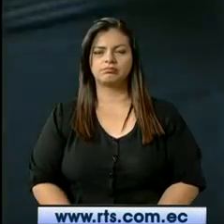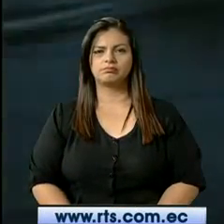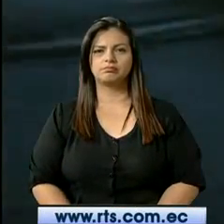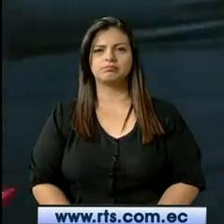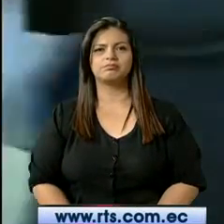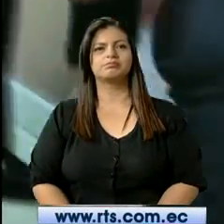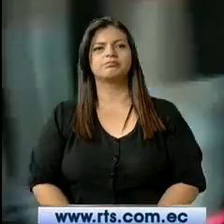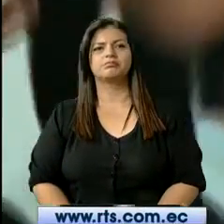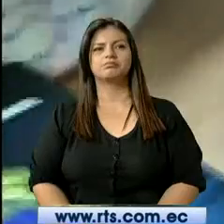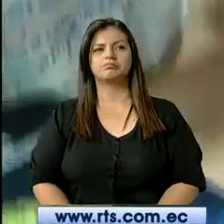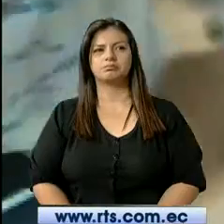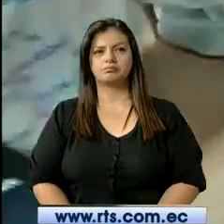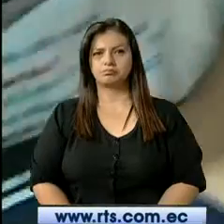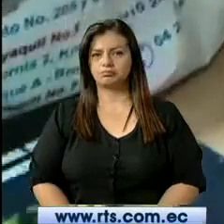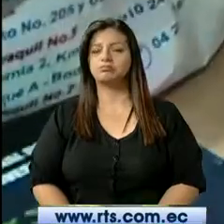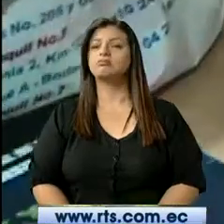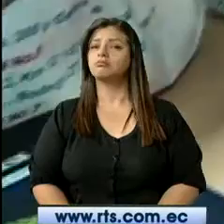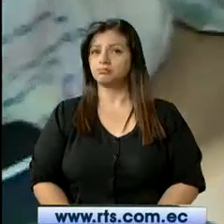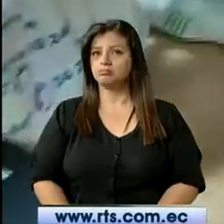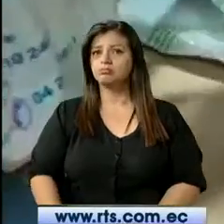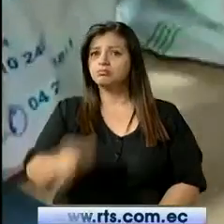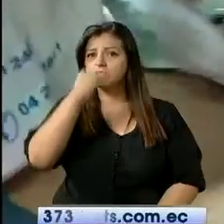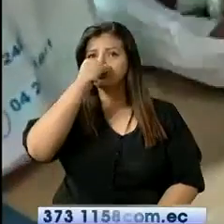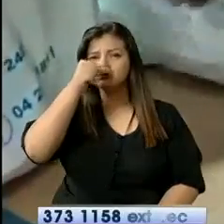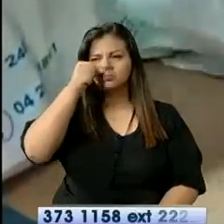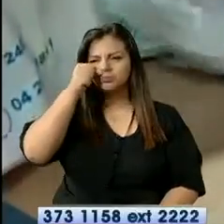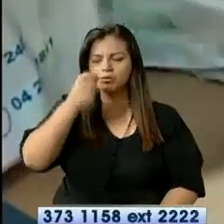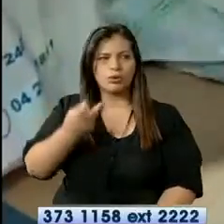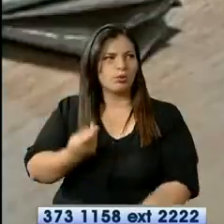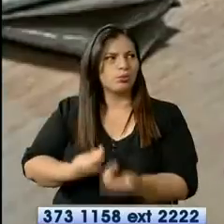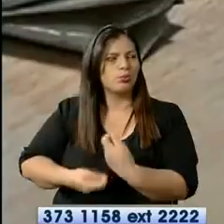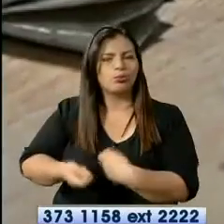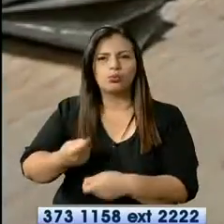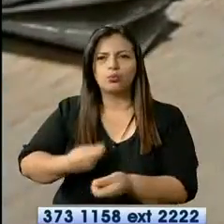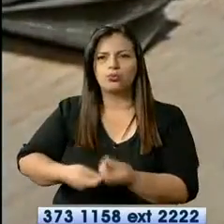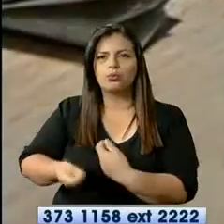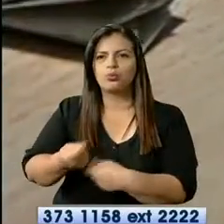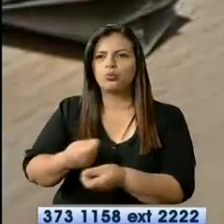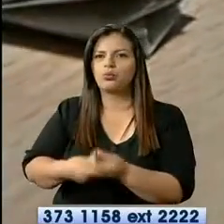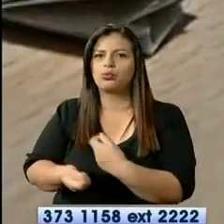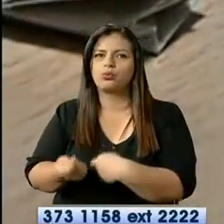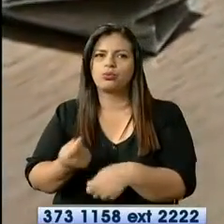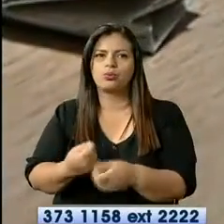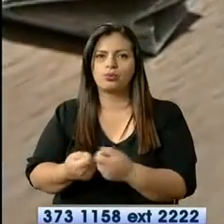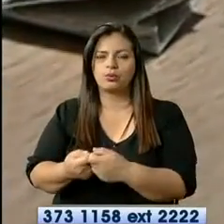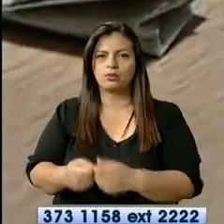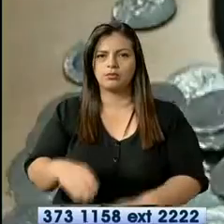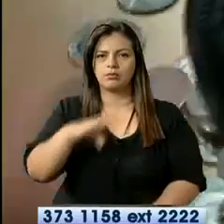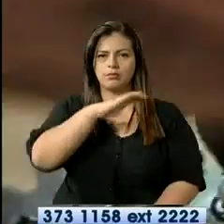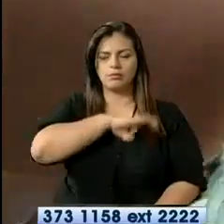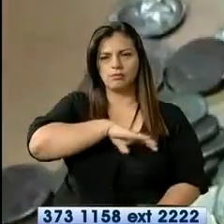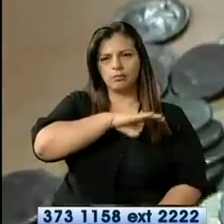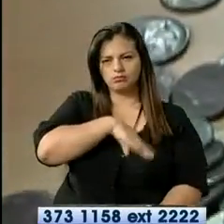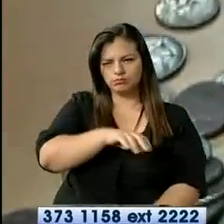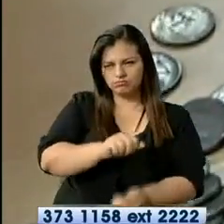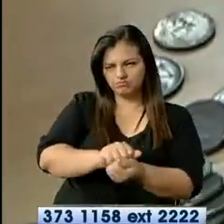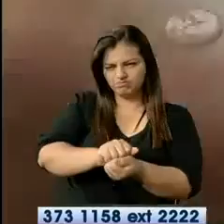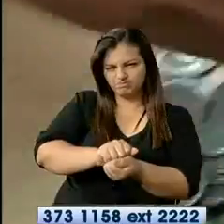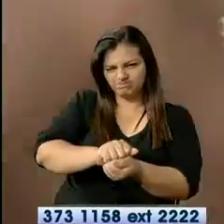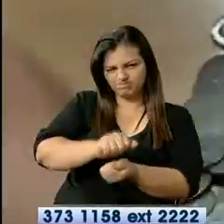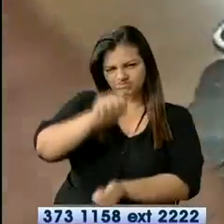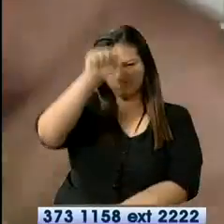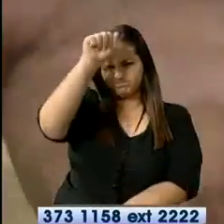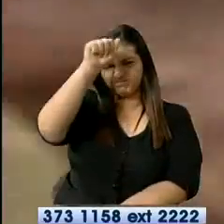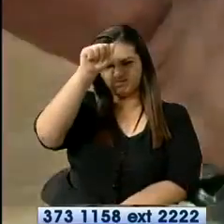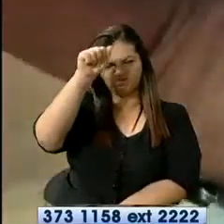La mujer fue detenida en presunto delito flagrante mientras comercializaba la sustancia prohibida.